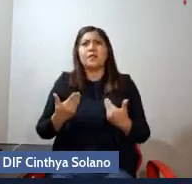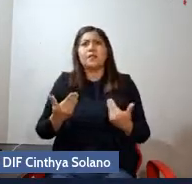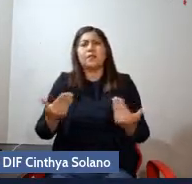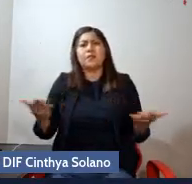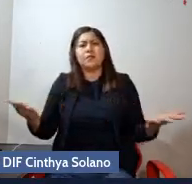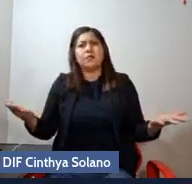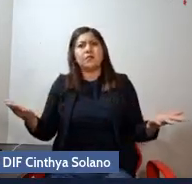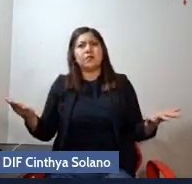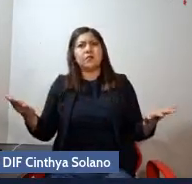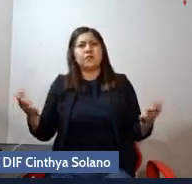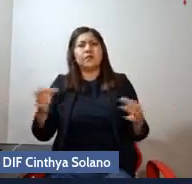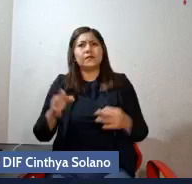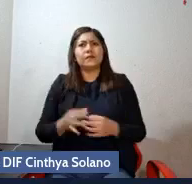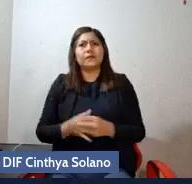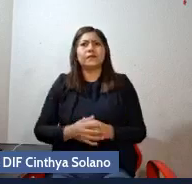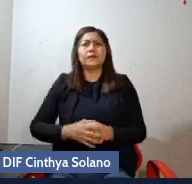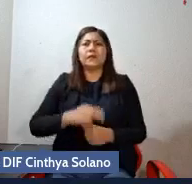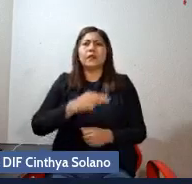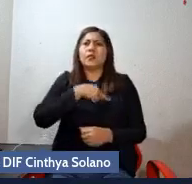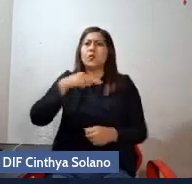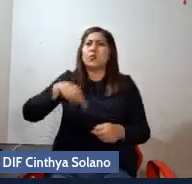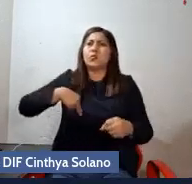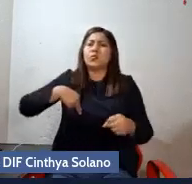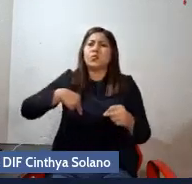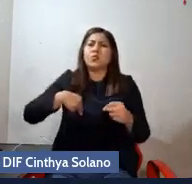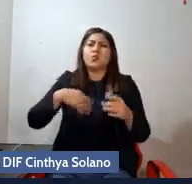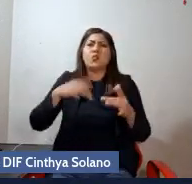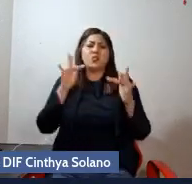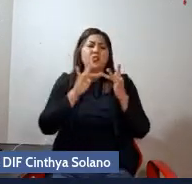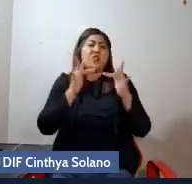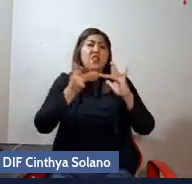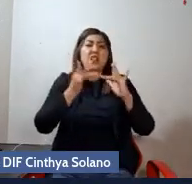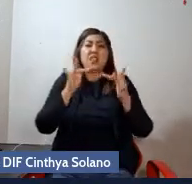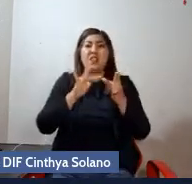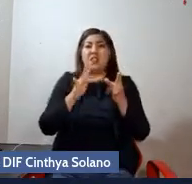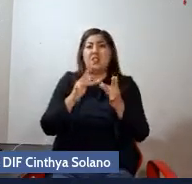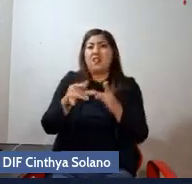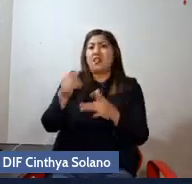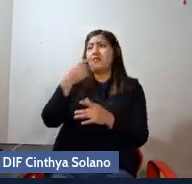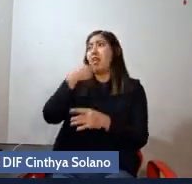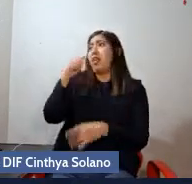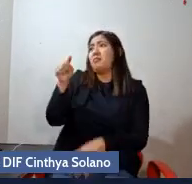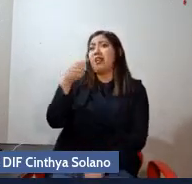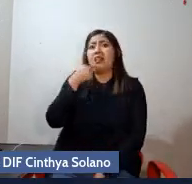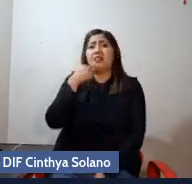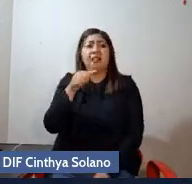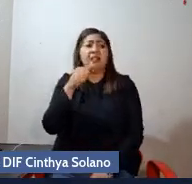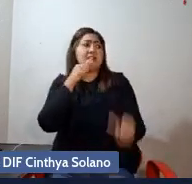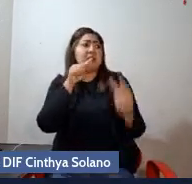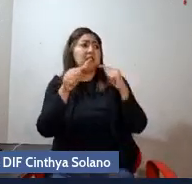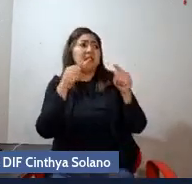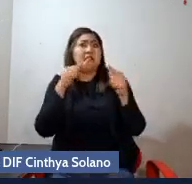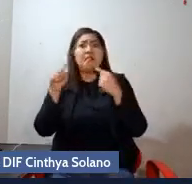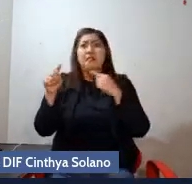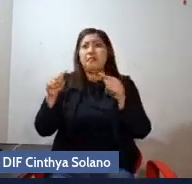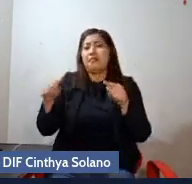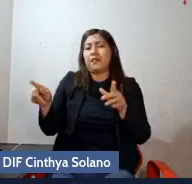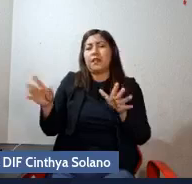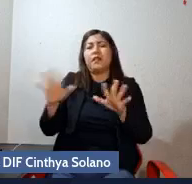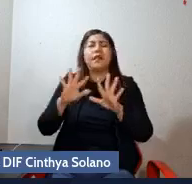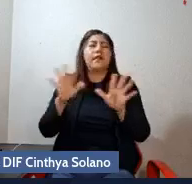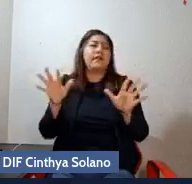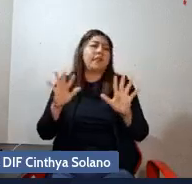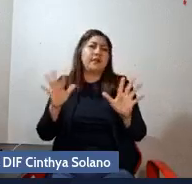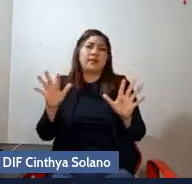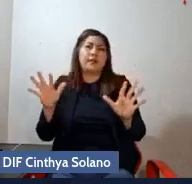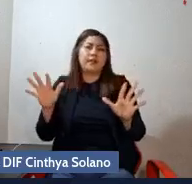través de redes sociales quejándonos de las autoridades, podemos toparnos con noticias falsas. Cuando veamos